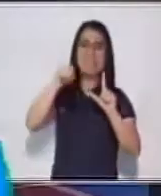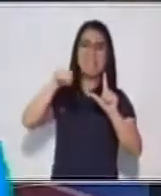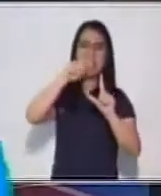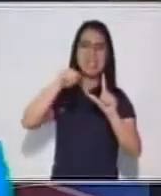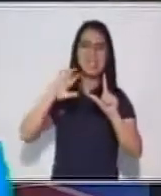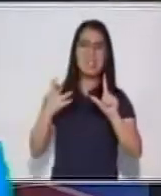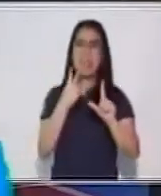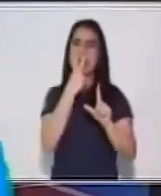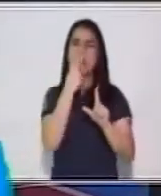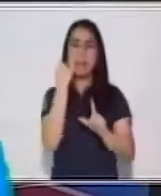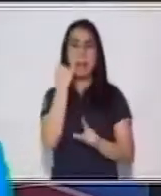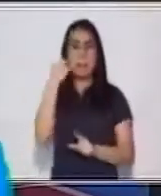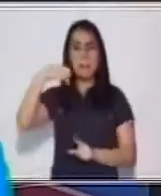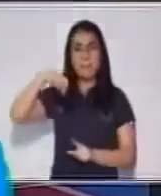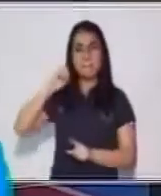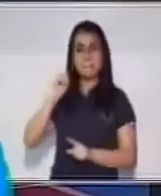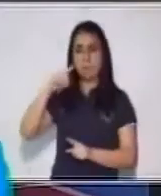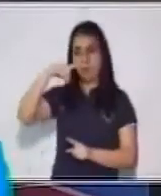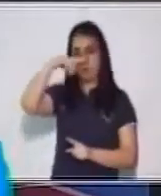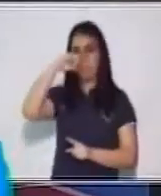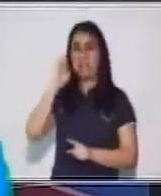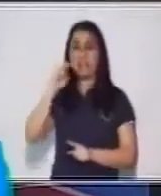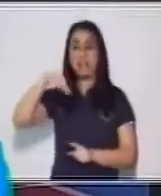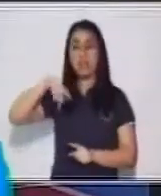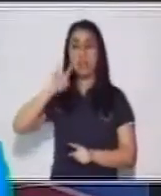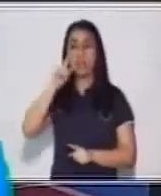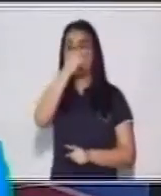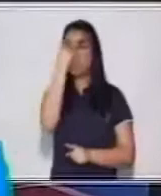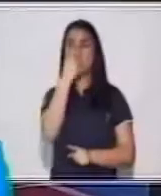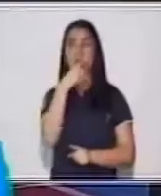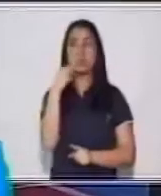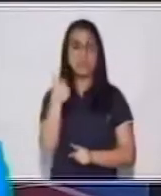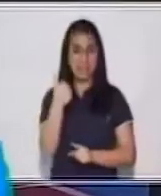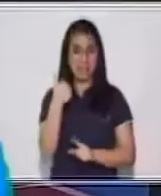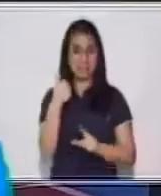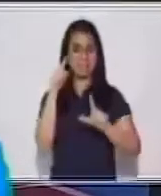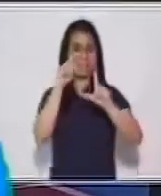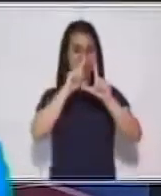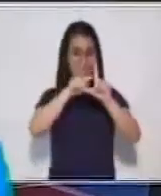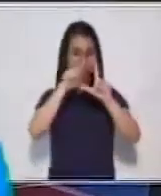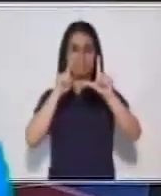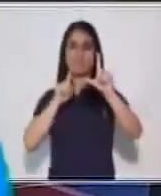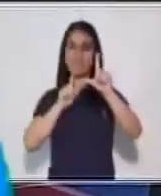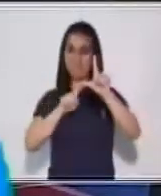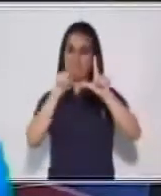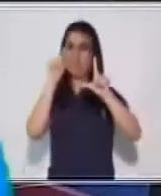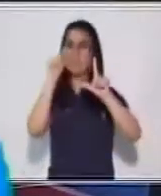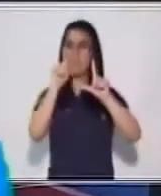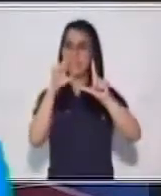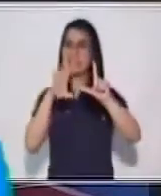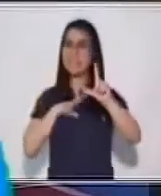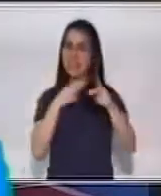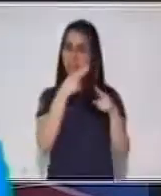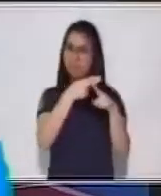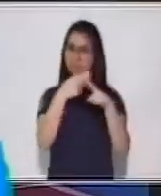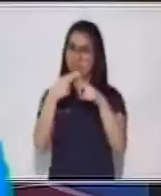lados, a cada uno de los lados del triángulo. Tenemos aquí al lado adyacente, le vamos a llamar